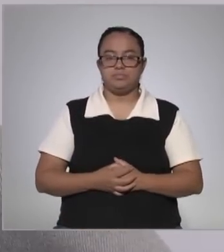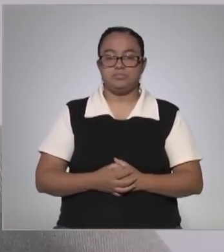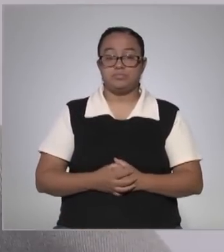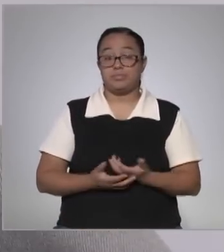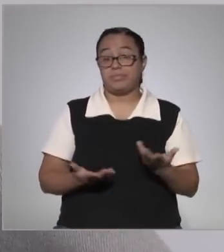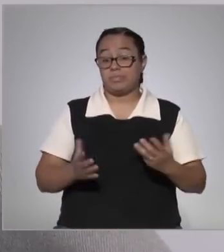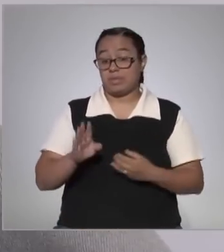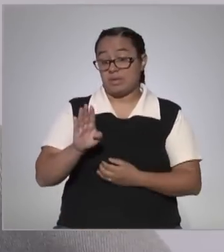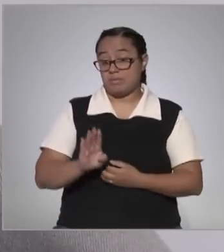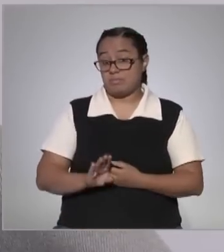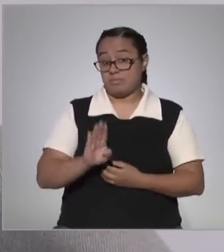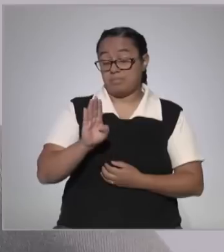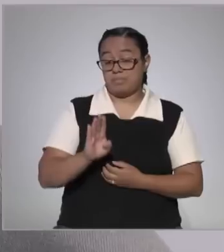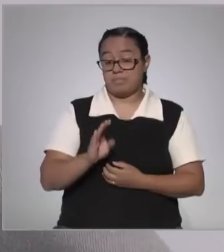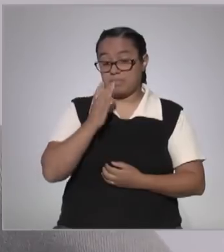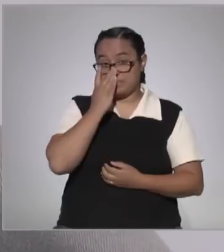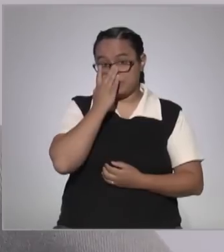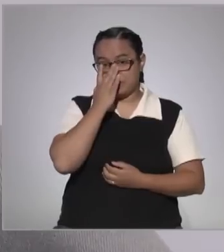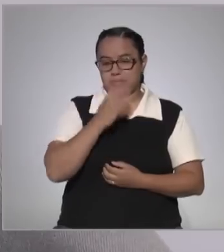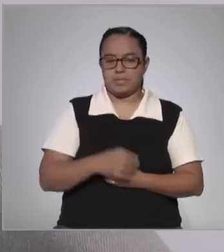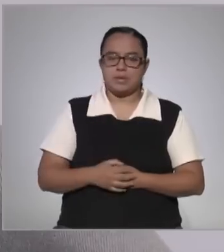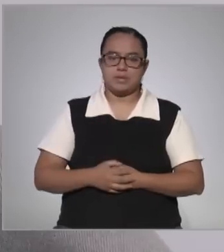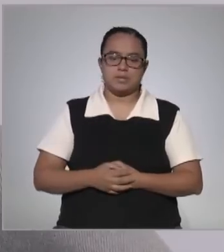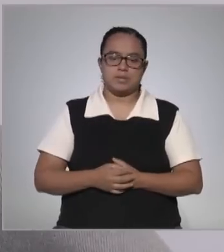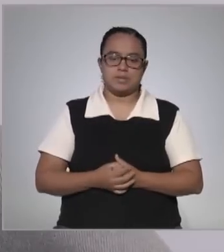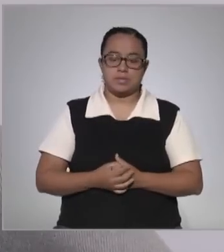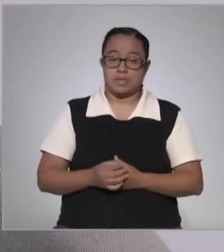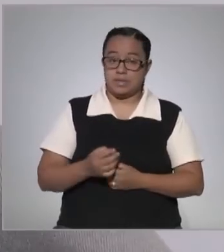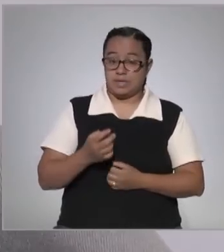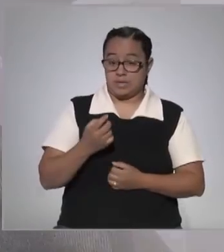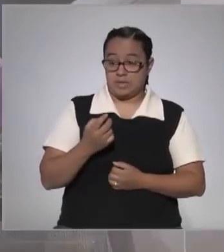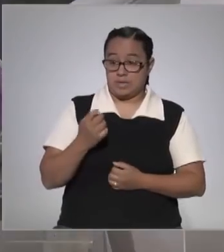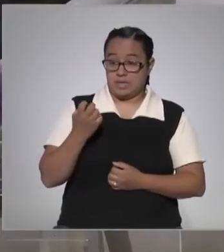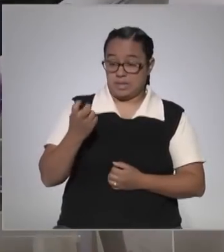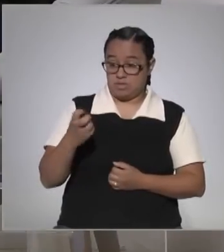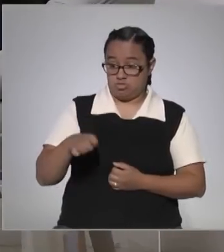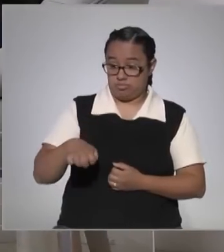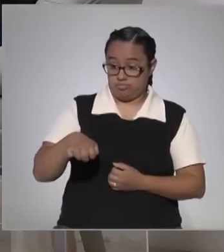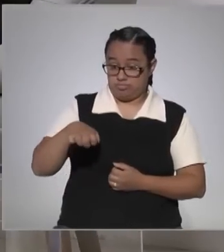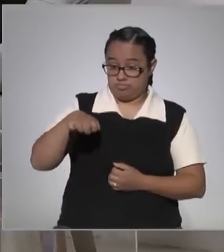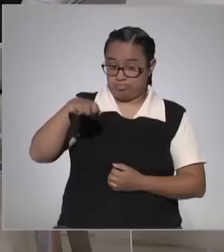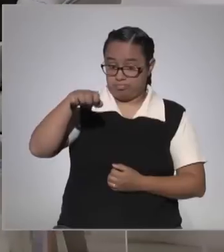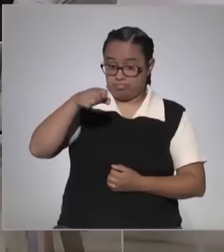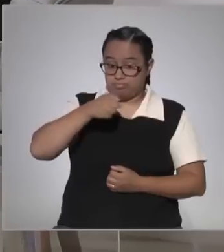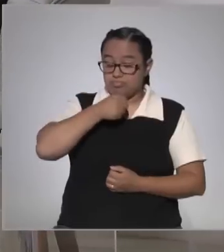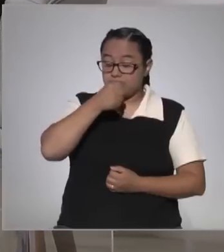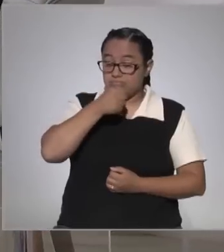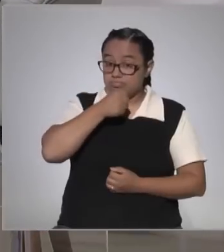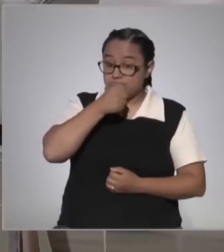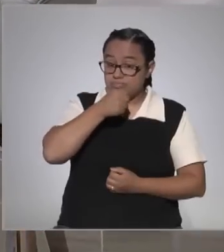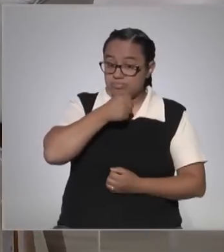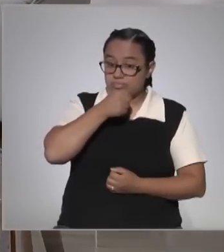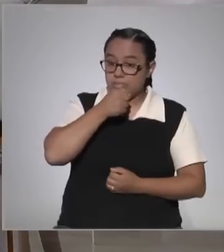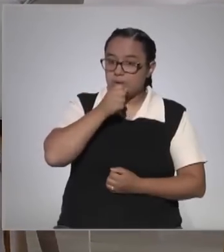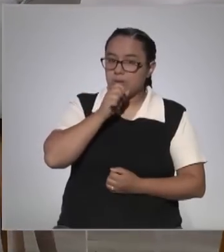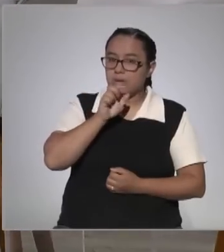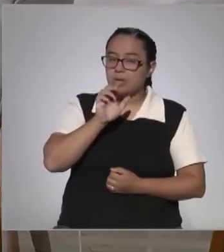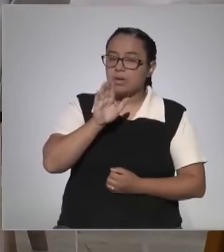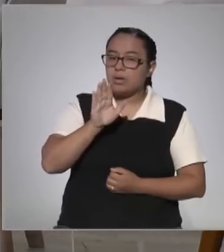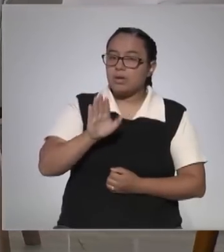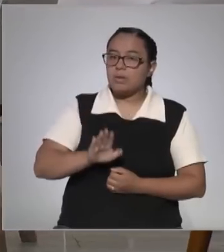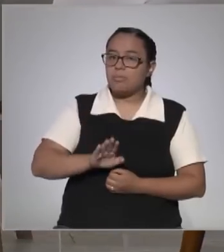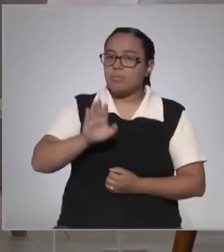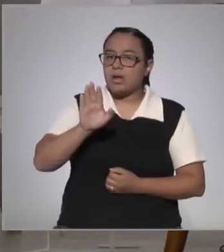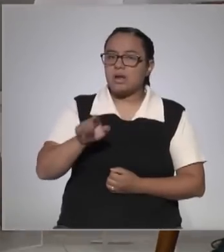pareciera que el proceso, la vejez como etapa de la vida, pareciera que se vuelve la antesala